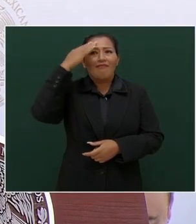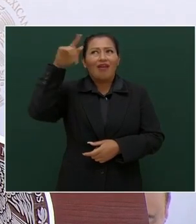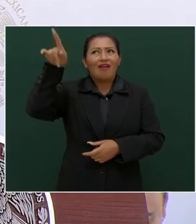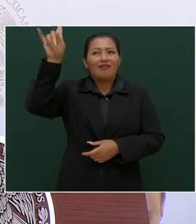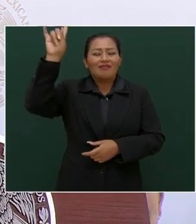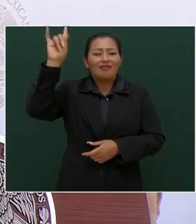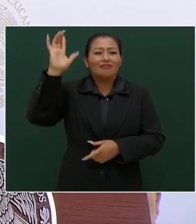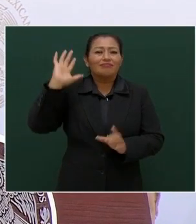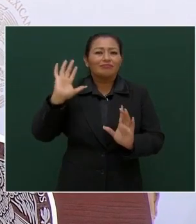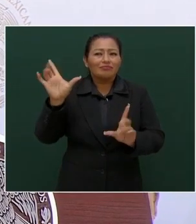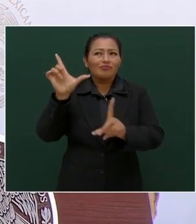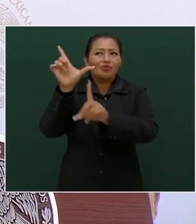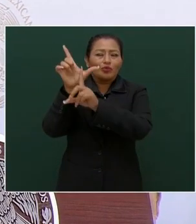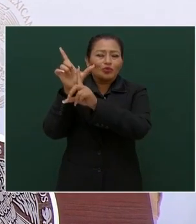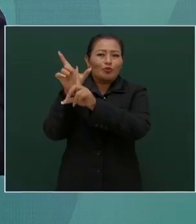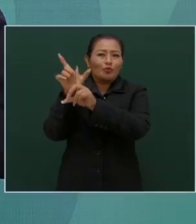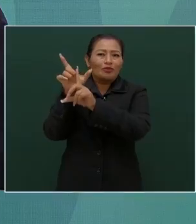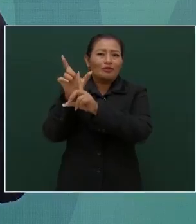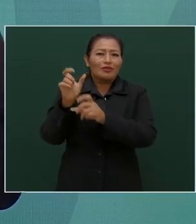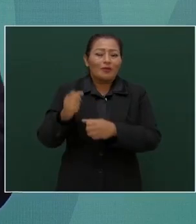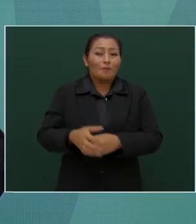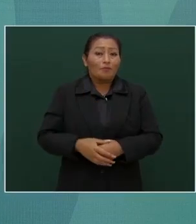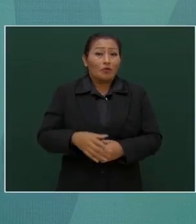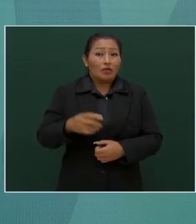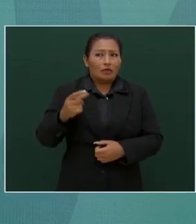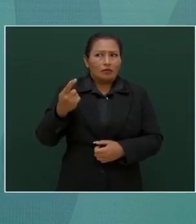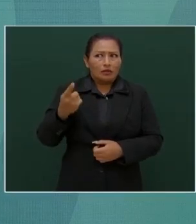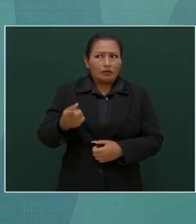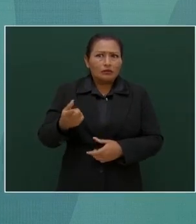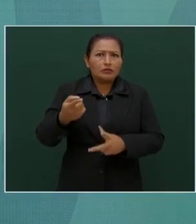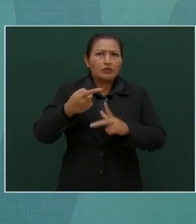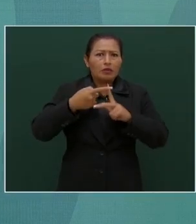Resulta que se inician